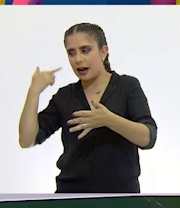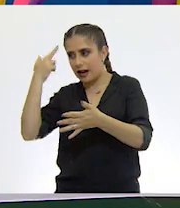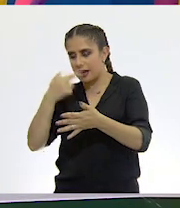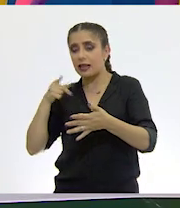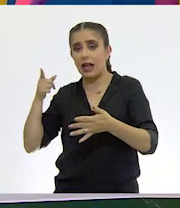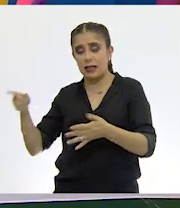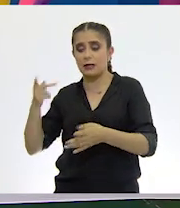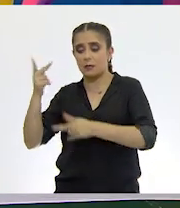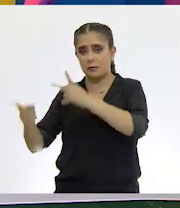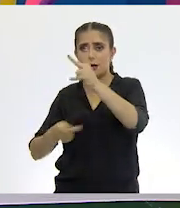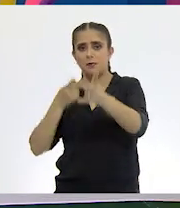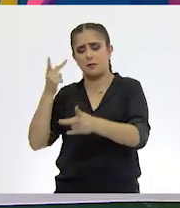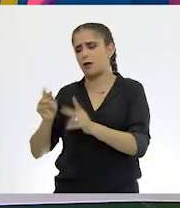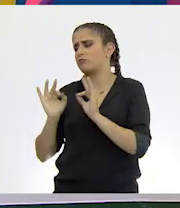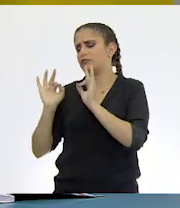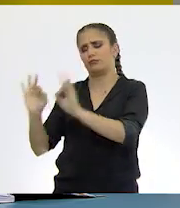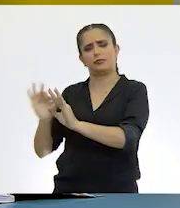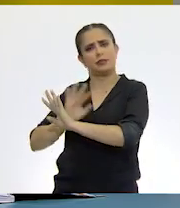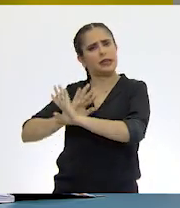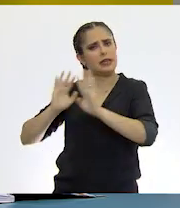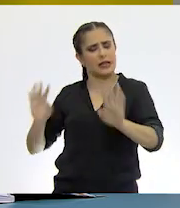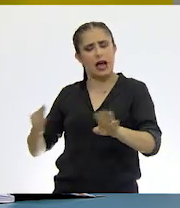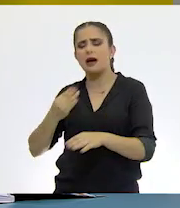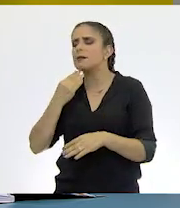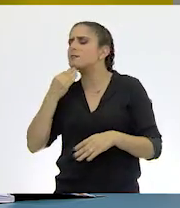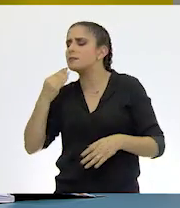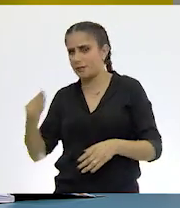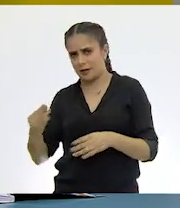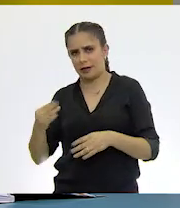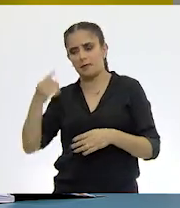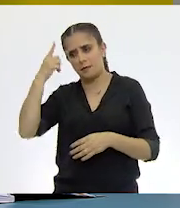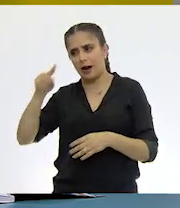número de preguntas era suficiente para